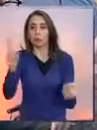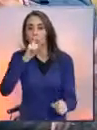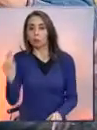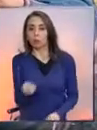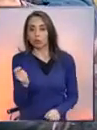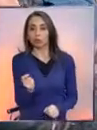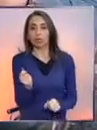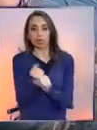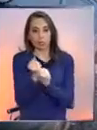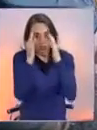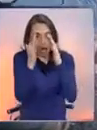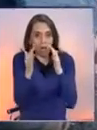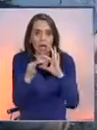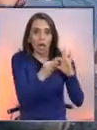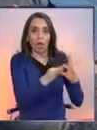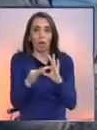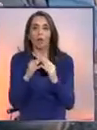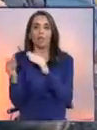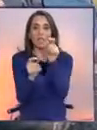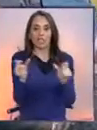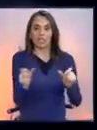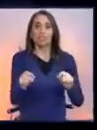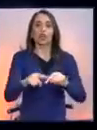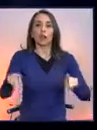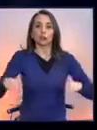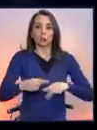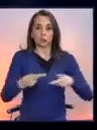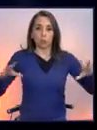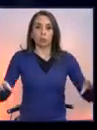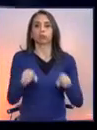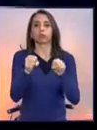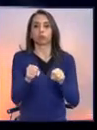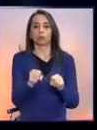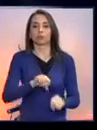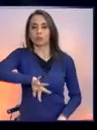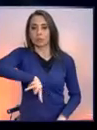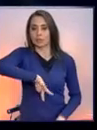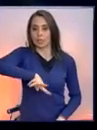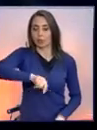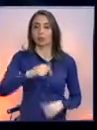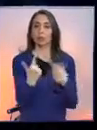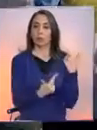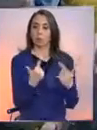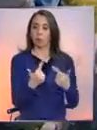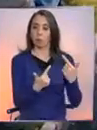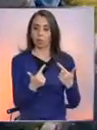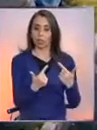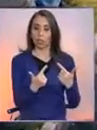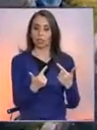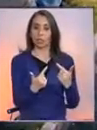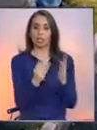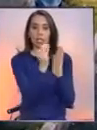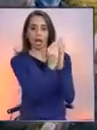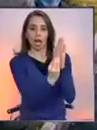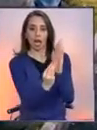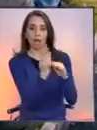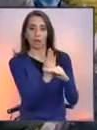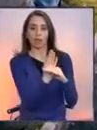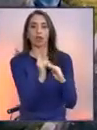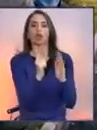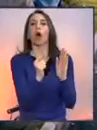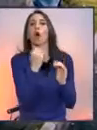trabajar fuertemente con los vecinos para ganar y ocupar los espacios públicos. Delincuencia. Hacer políticas que estén fundadas, no voladores de